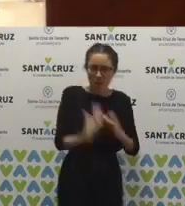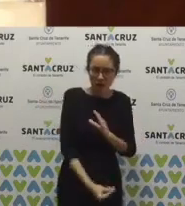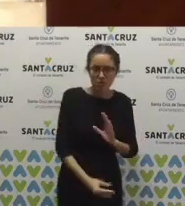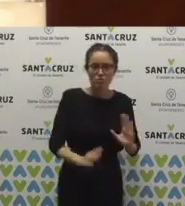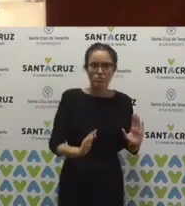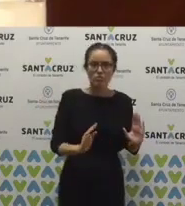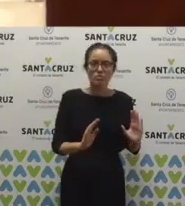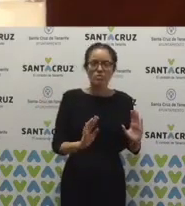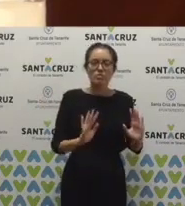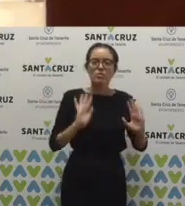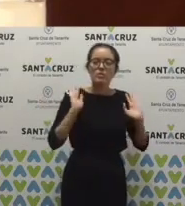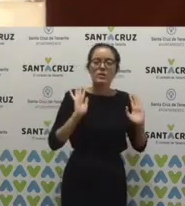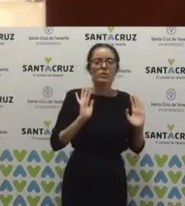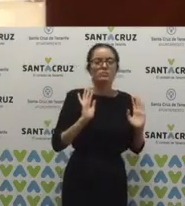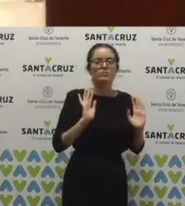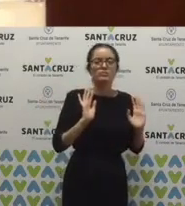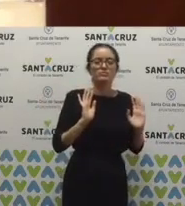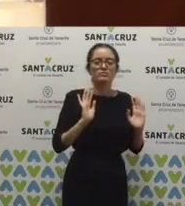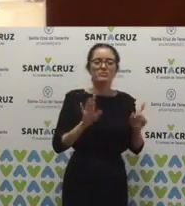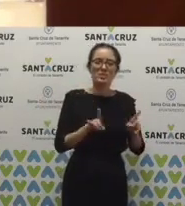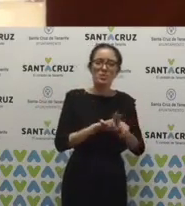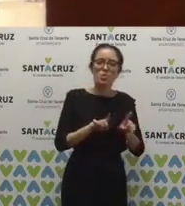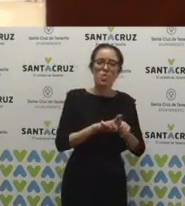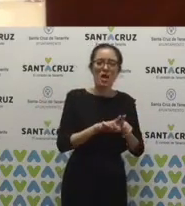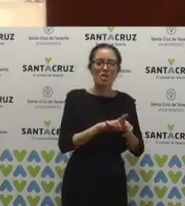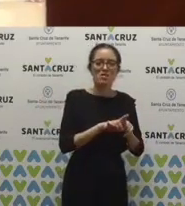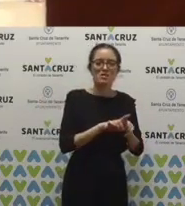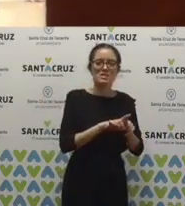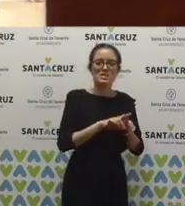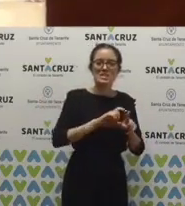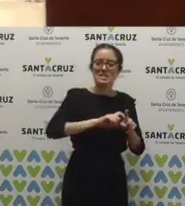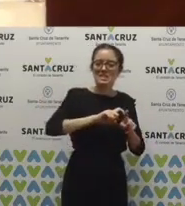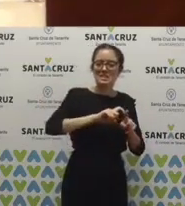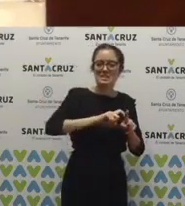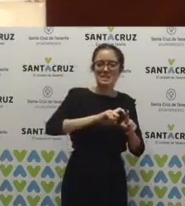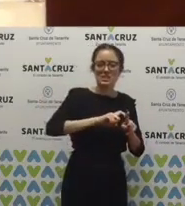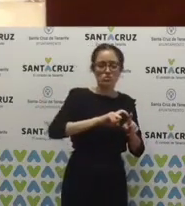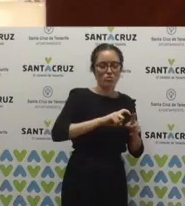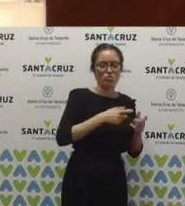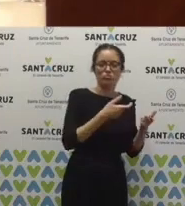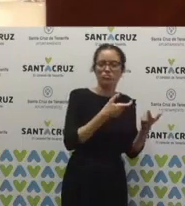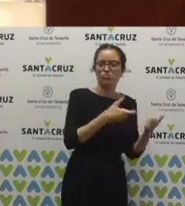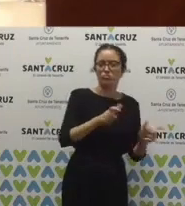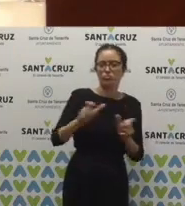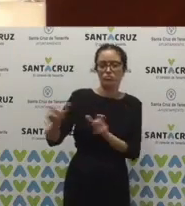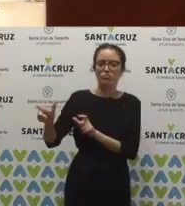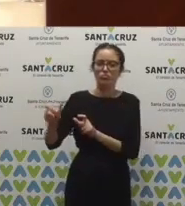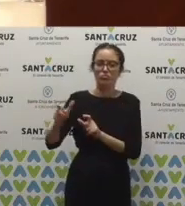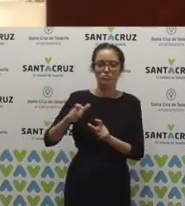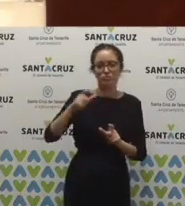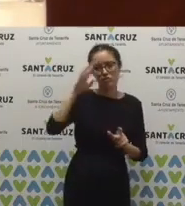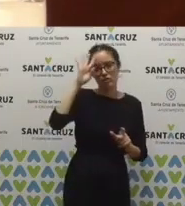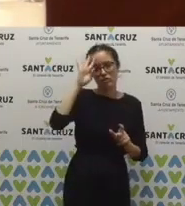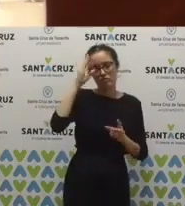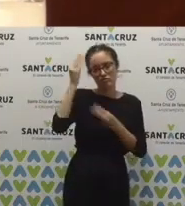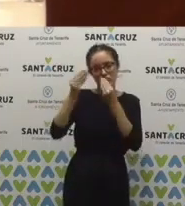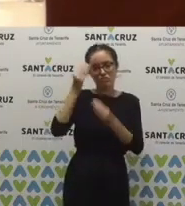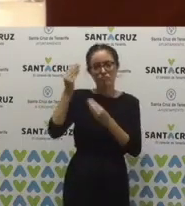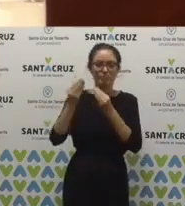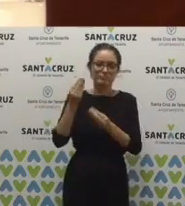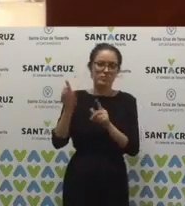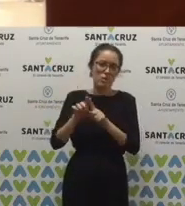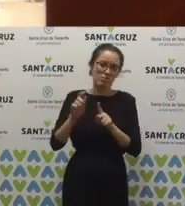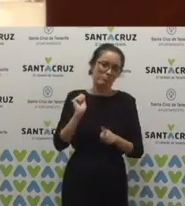esos sectores introducen un sesgo porque normalmente pertenece a un sector socioeconómico de la población y luego hay otros sectores